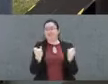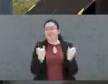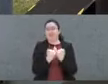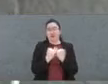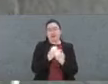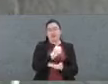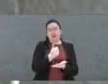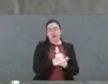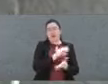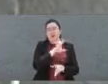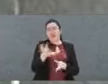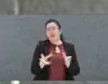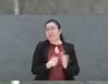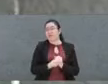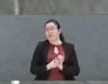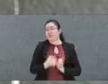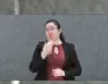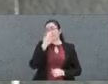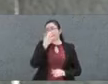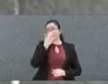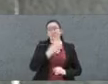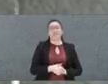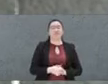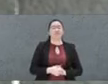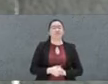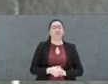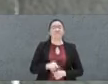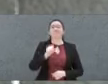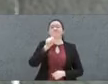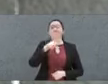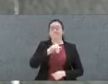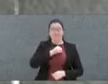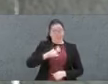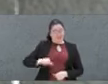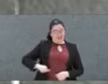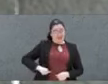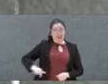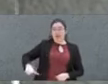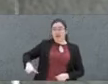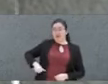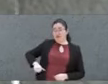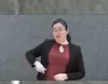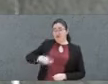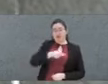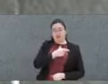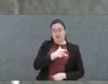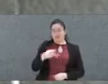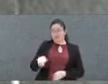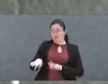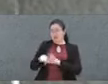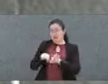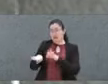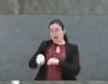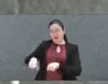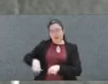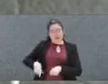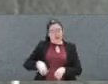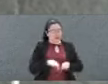toda la ciudad? Constitucionalmente está muy claro el papel de las alcaldías y el papel del gobierno central y el papel del gobierno de